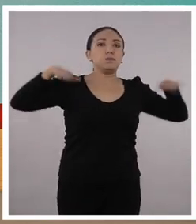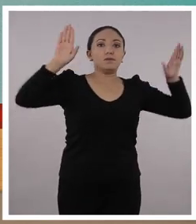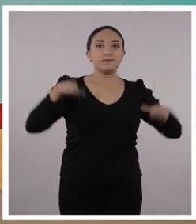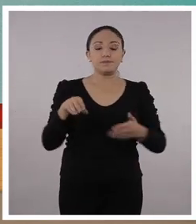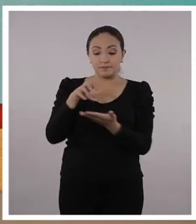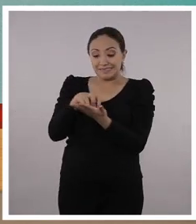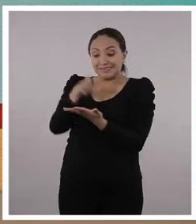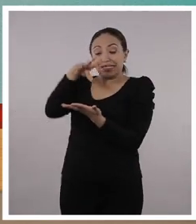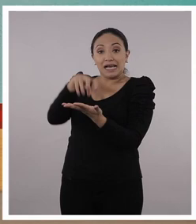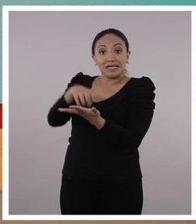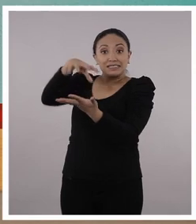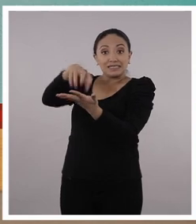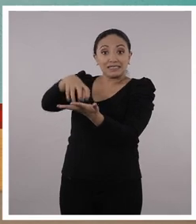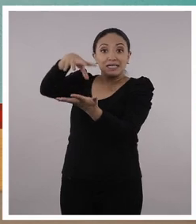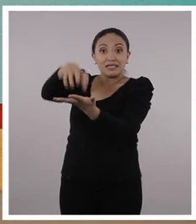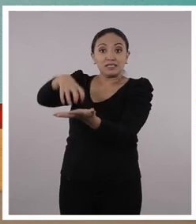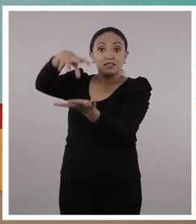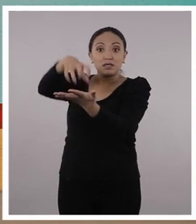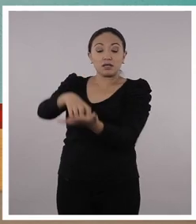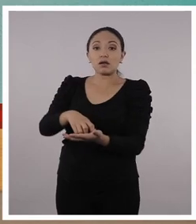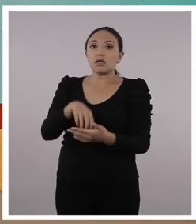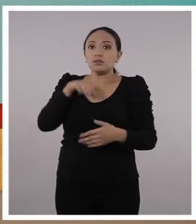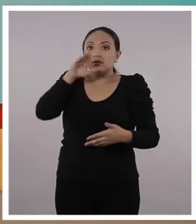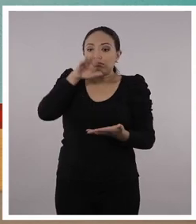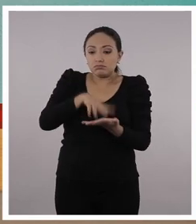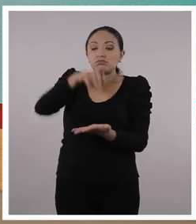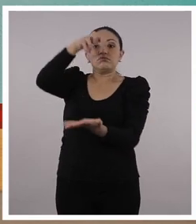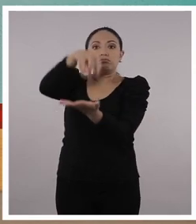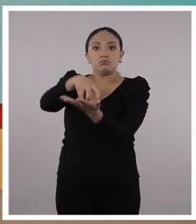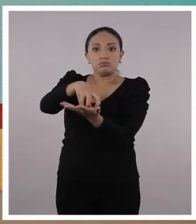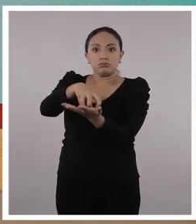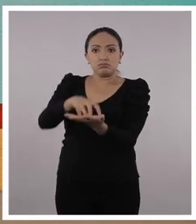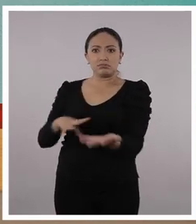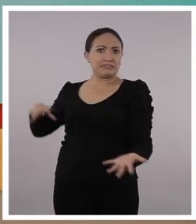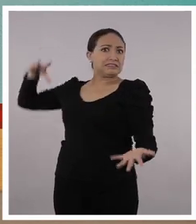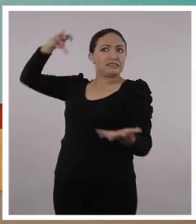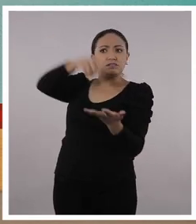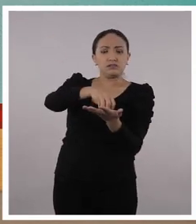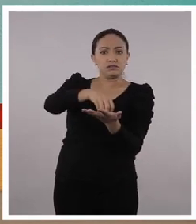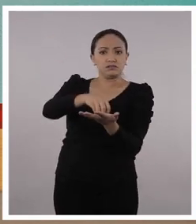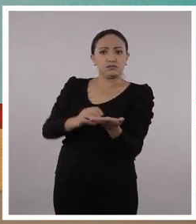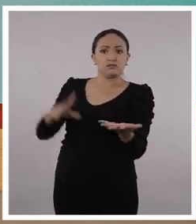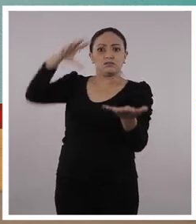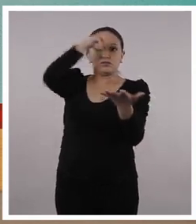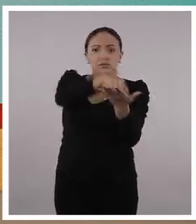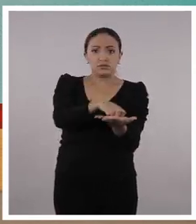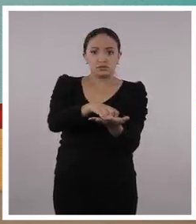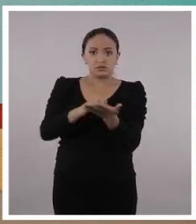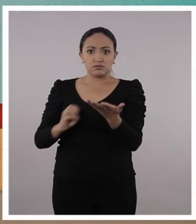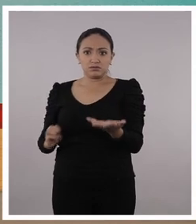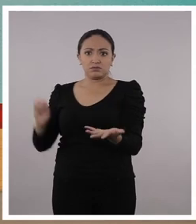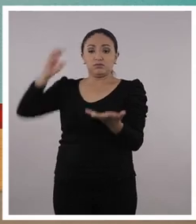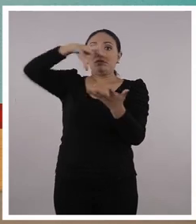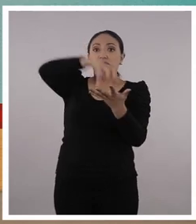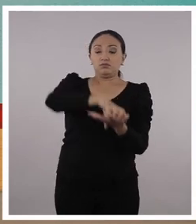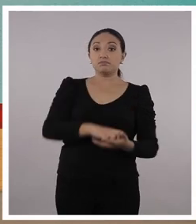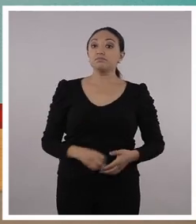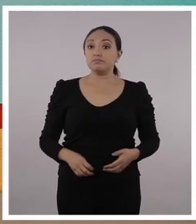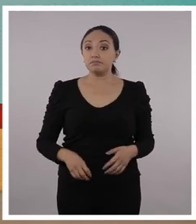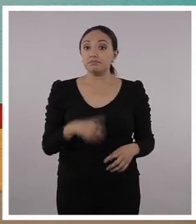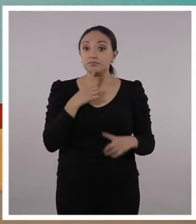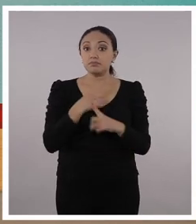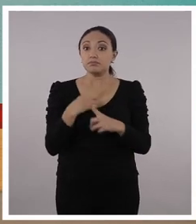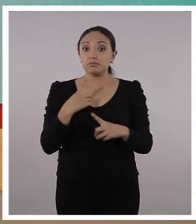La rana toro salta pausadamente con un gran impulso con sus cuatro patas. ¡Chunk!